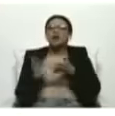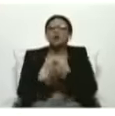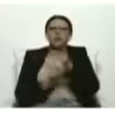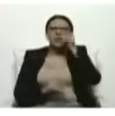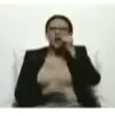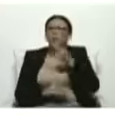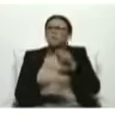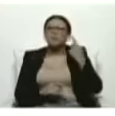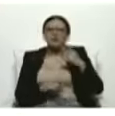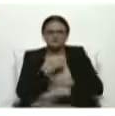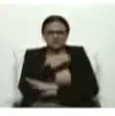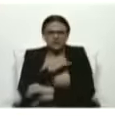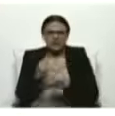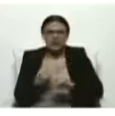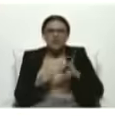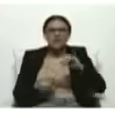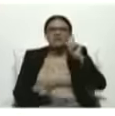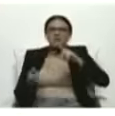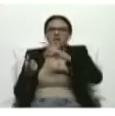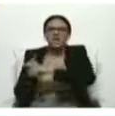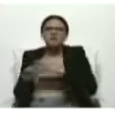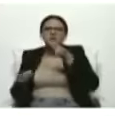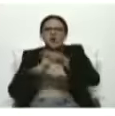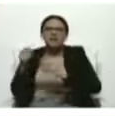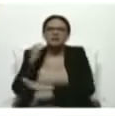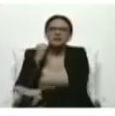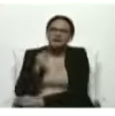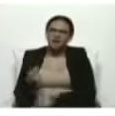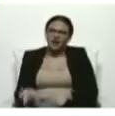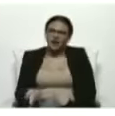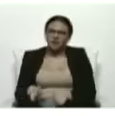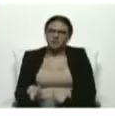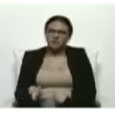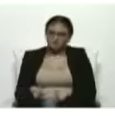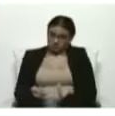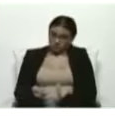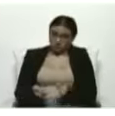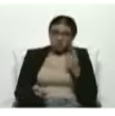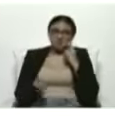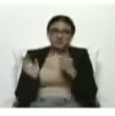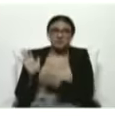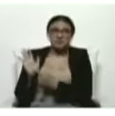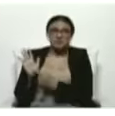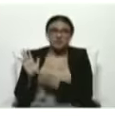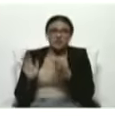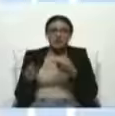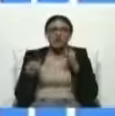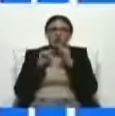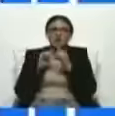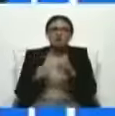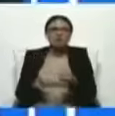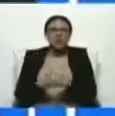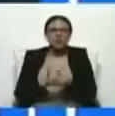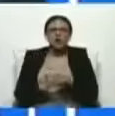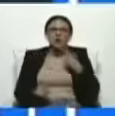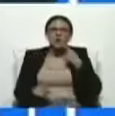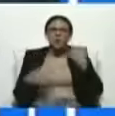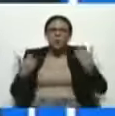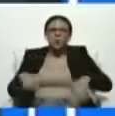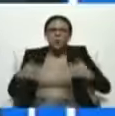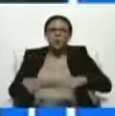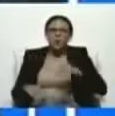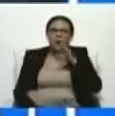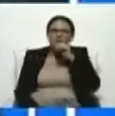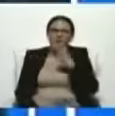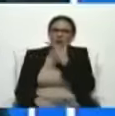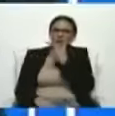se atreve en pleno, ya bastante crecidito el siglo XXI, a evocar